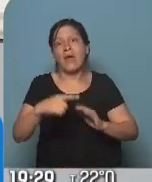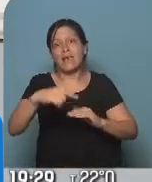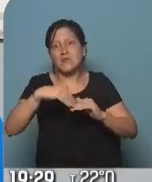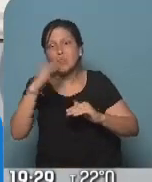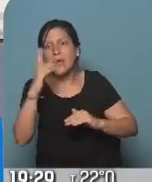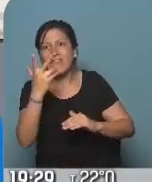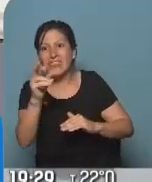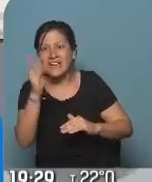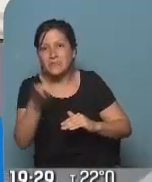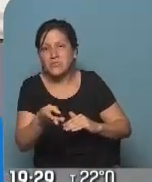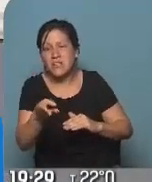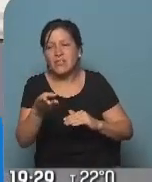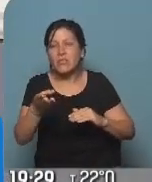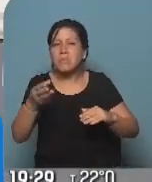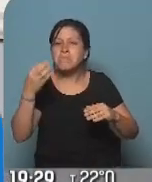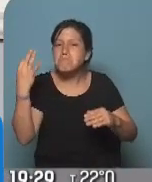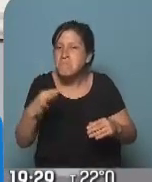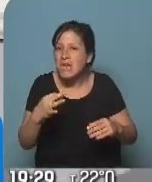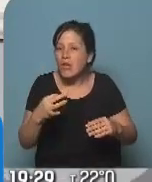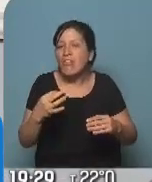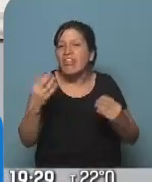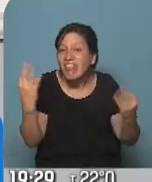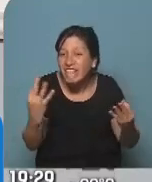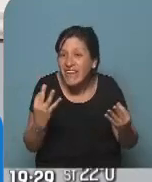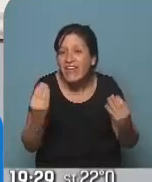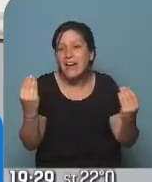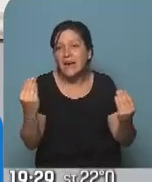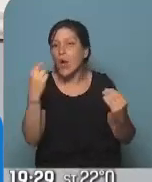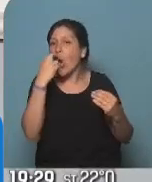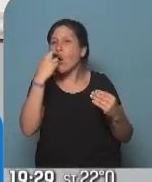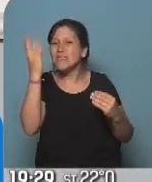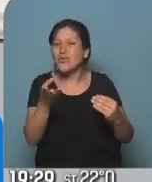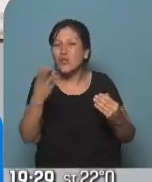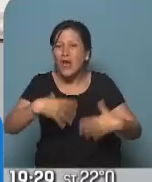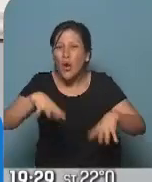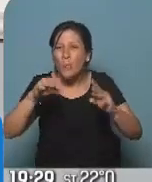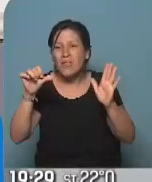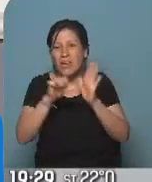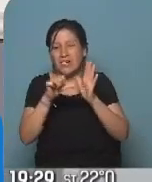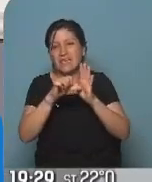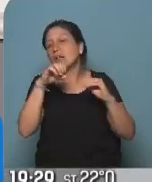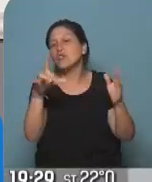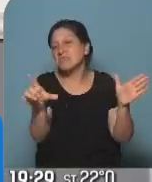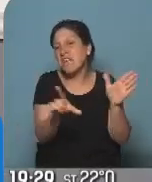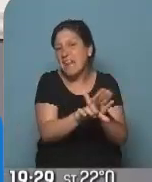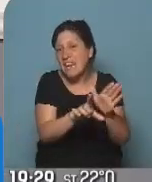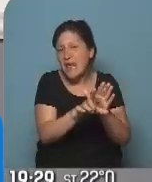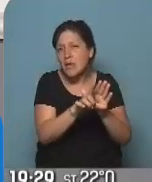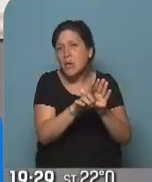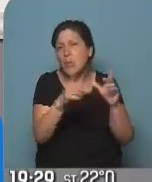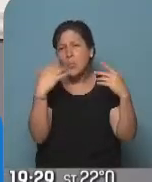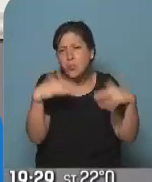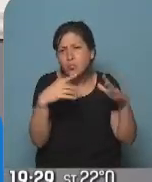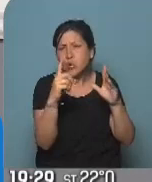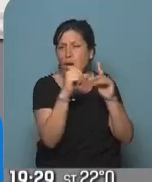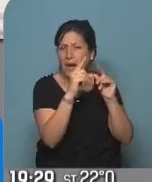embargo, estamos en el 11% a nivel nacional. O sea que esa ley no se llegó a cumplir en varios aspectos. Entonces, podemos repartir culpas, pero